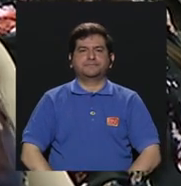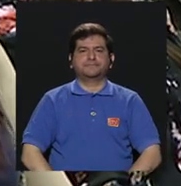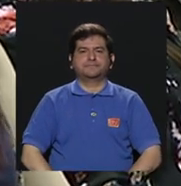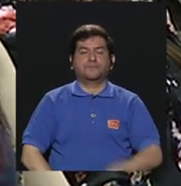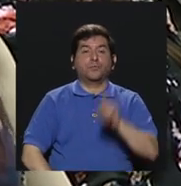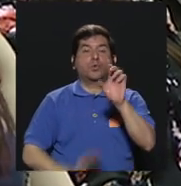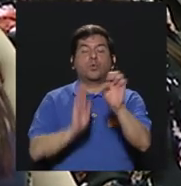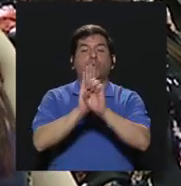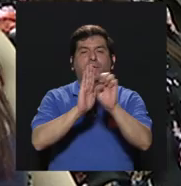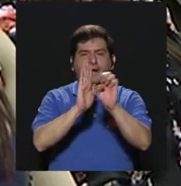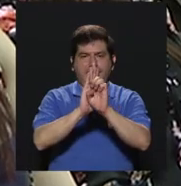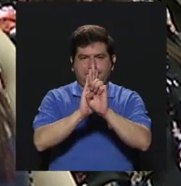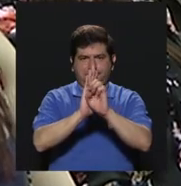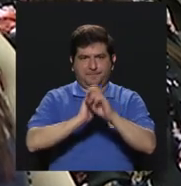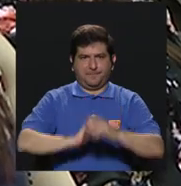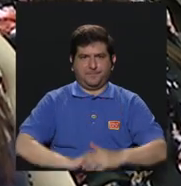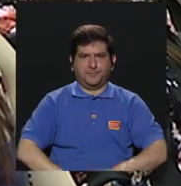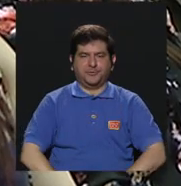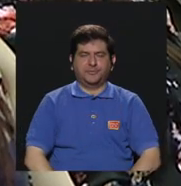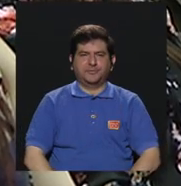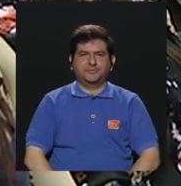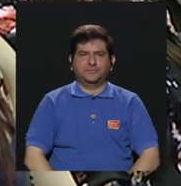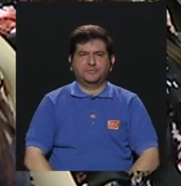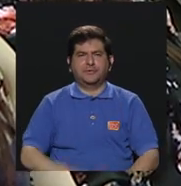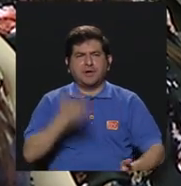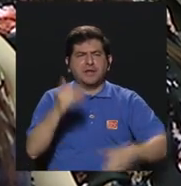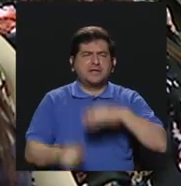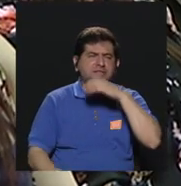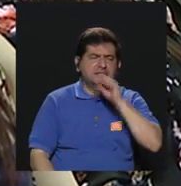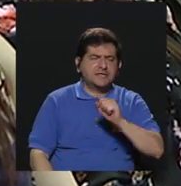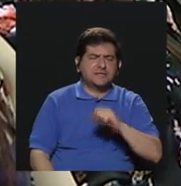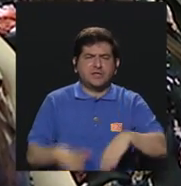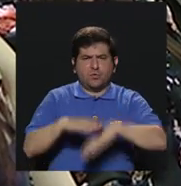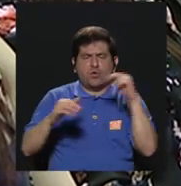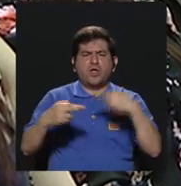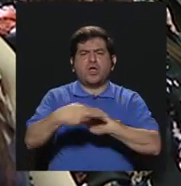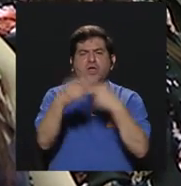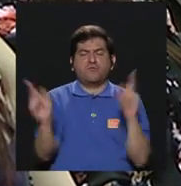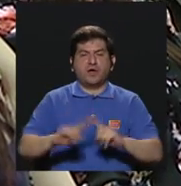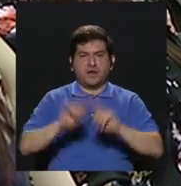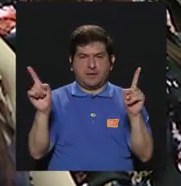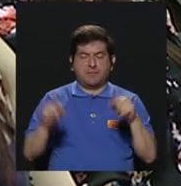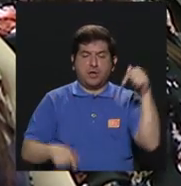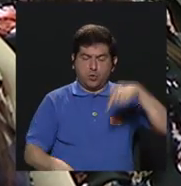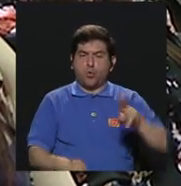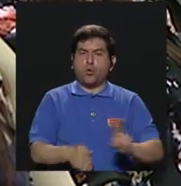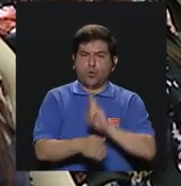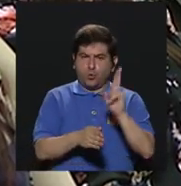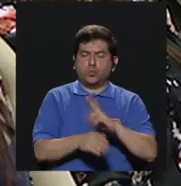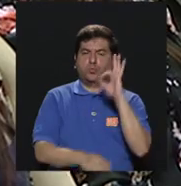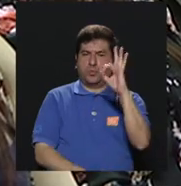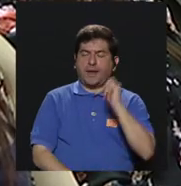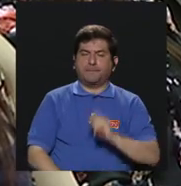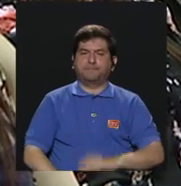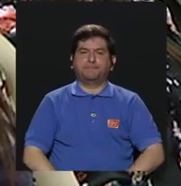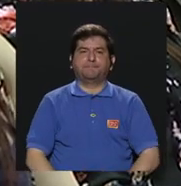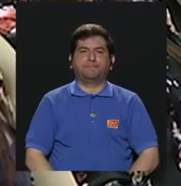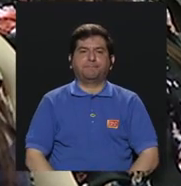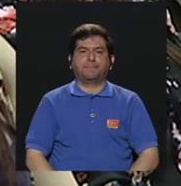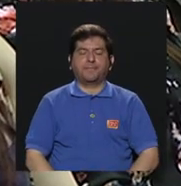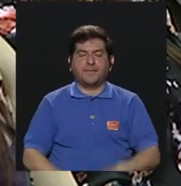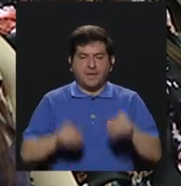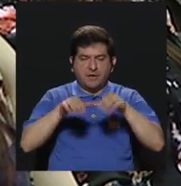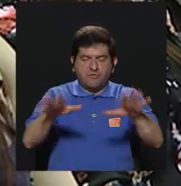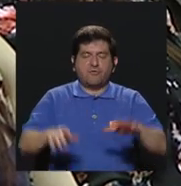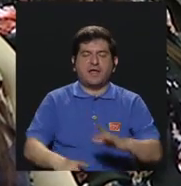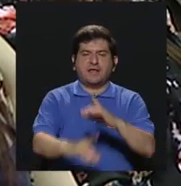Baste un ejemplo, poco antiguo y extrarregional, pero útil hoy en día. La Red por